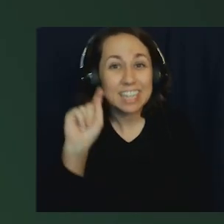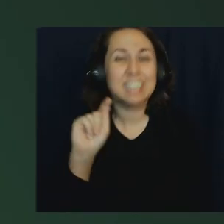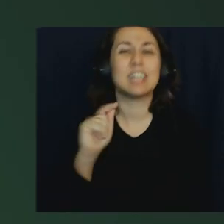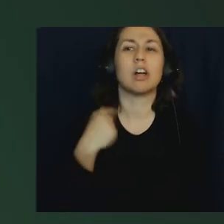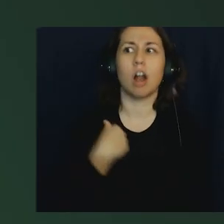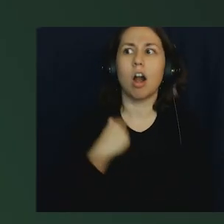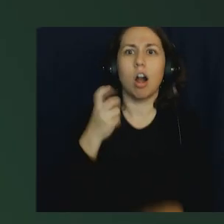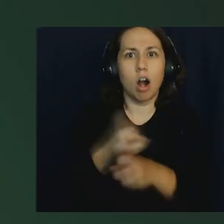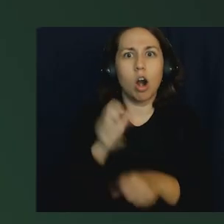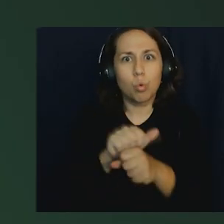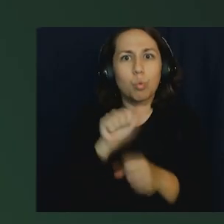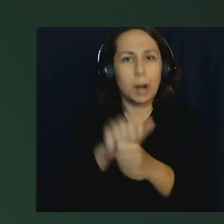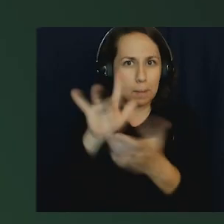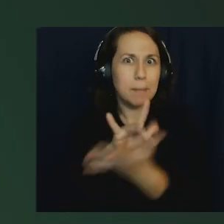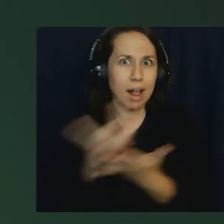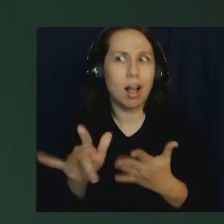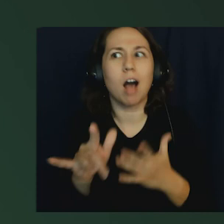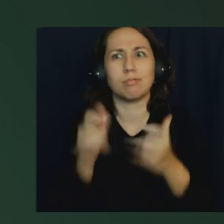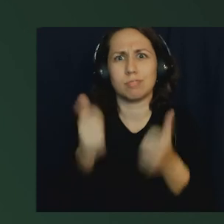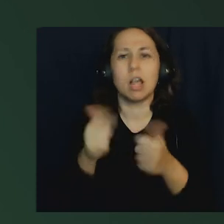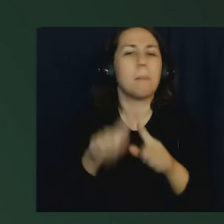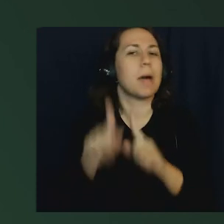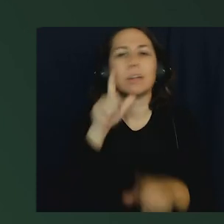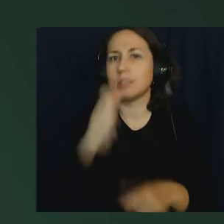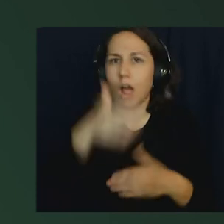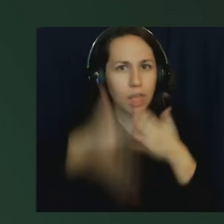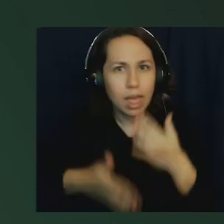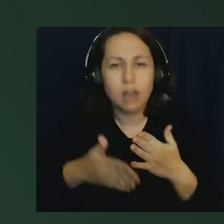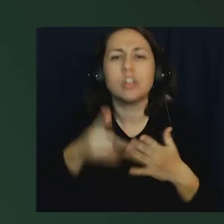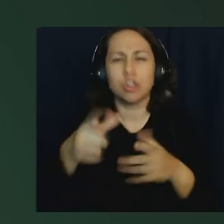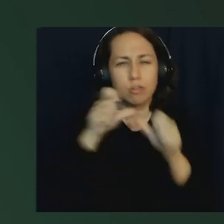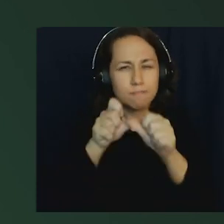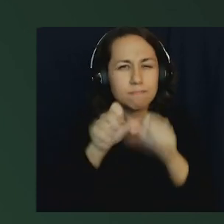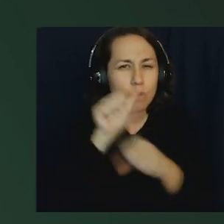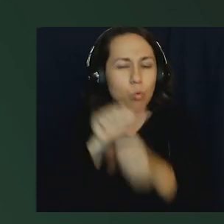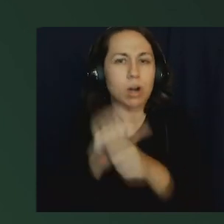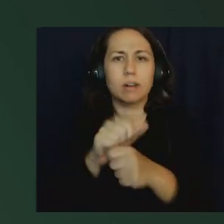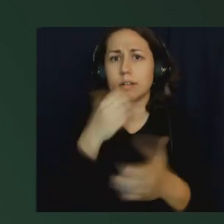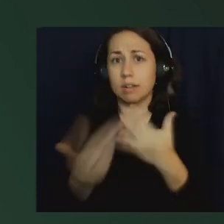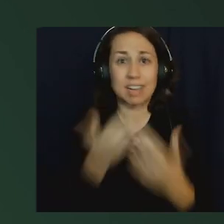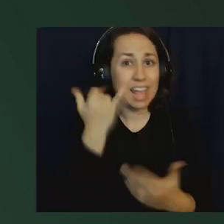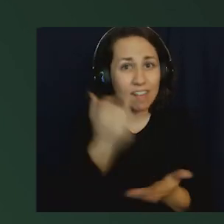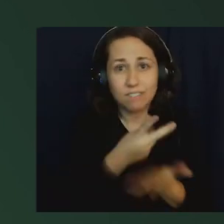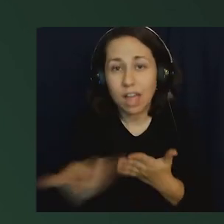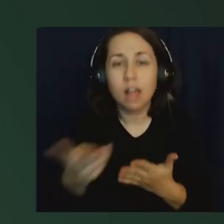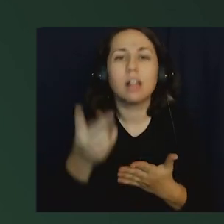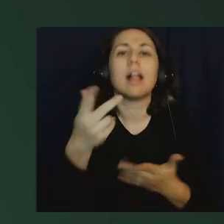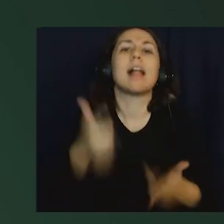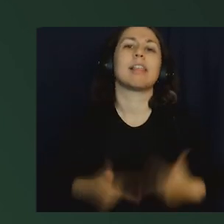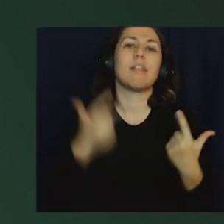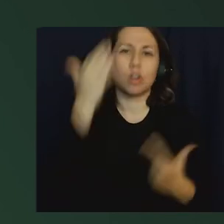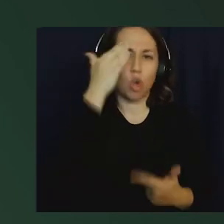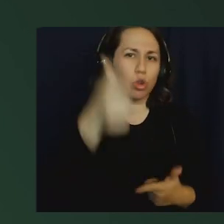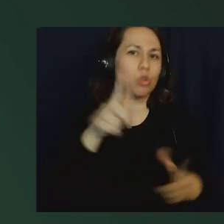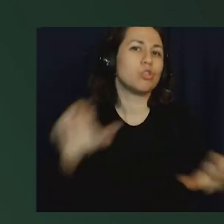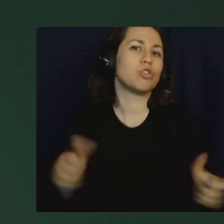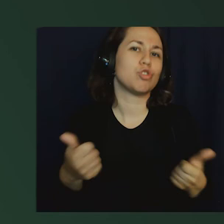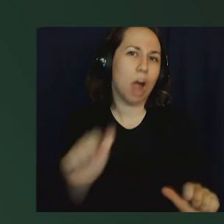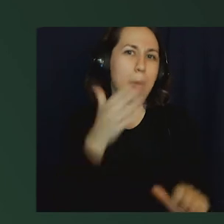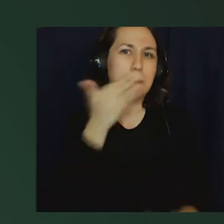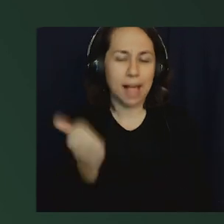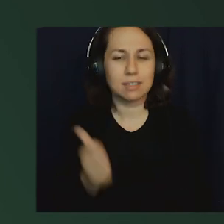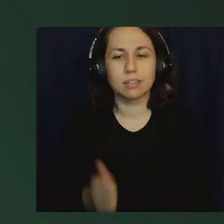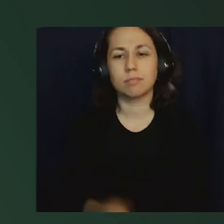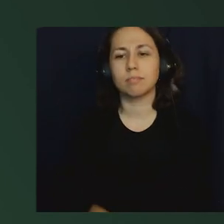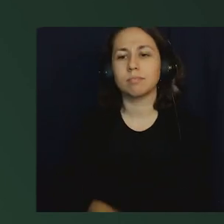lo logramos. Nuestro trabajo arduo está dando resultados. Pero no hemos terminado. Sigue trabajando duro, sigue determinado. Aunque fracases,